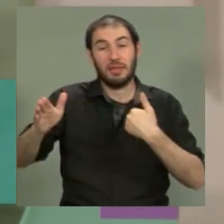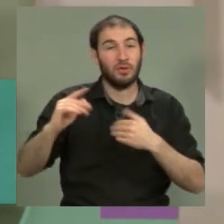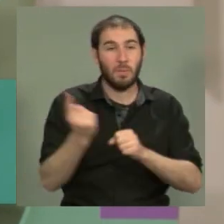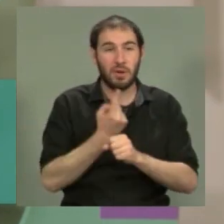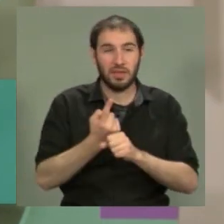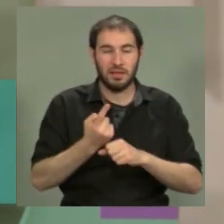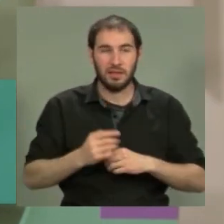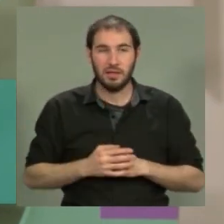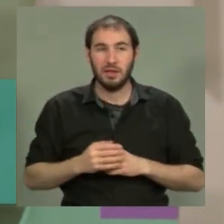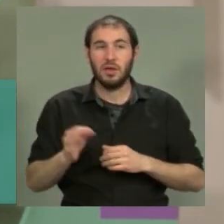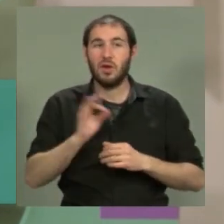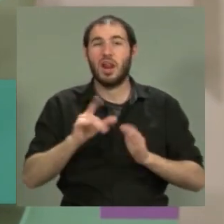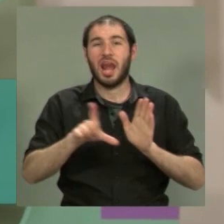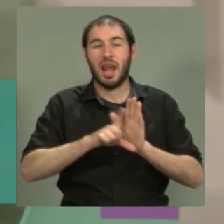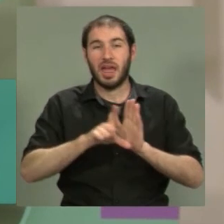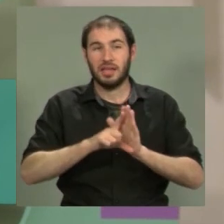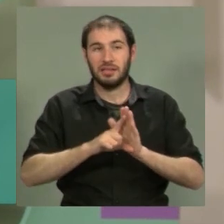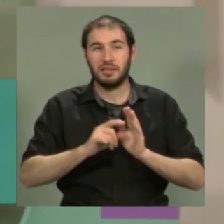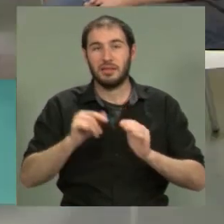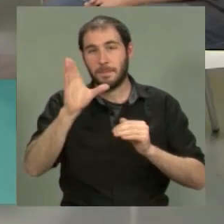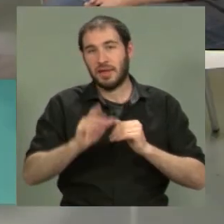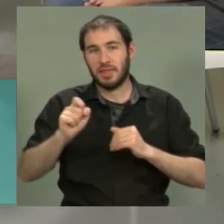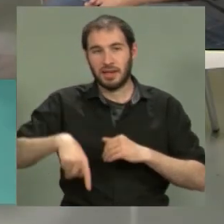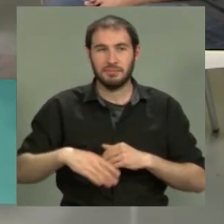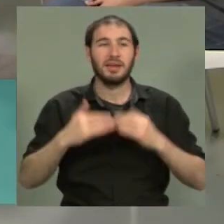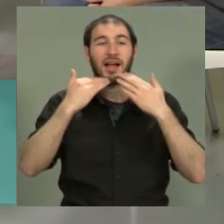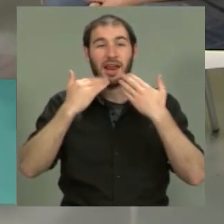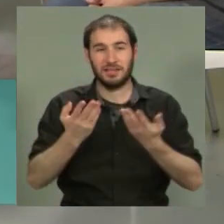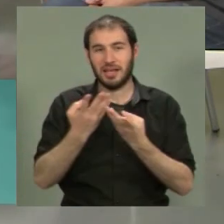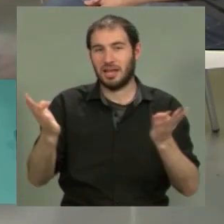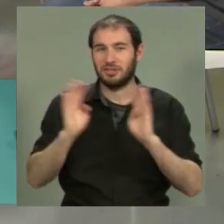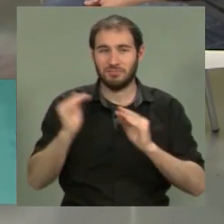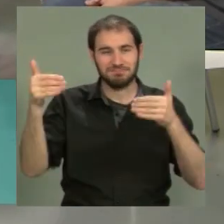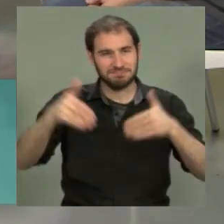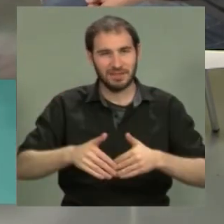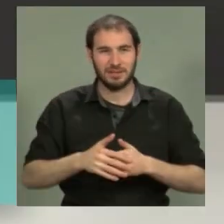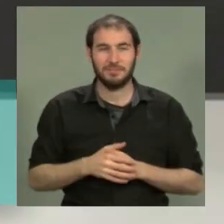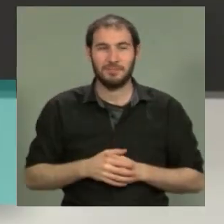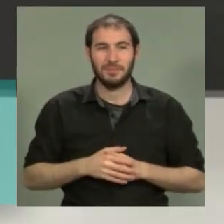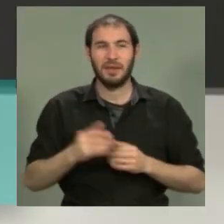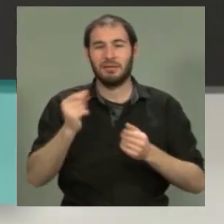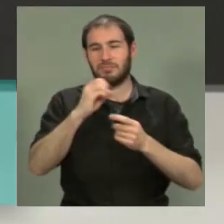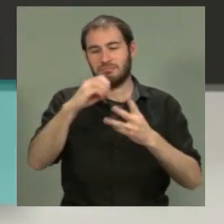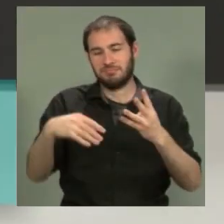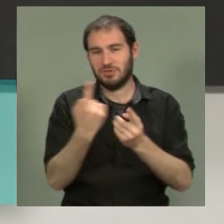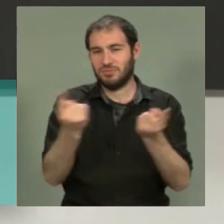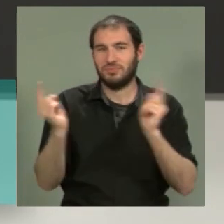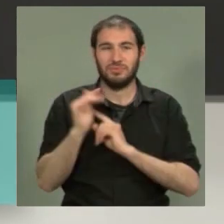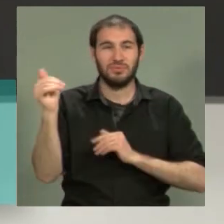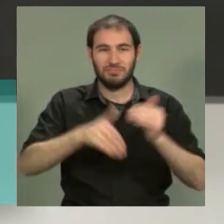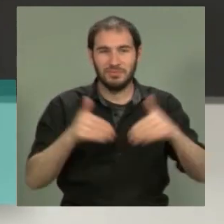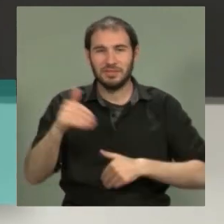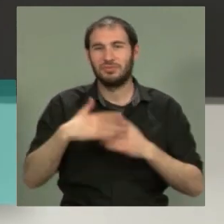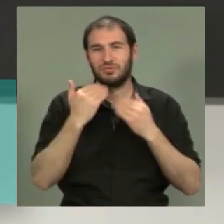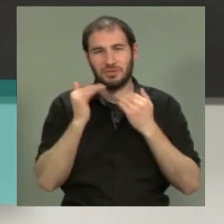nuestra nación, ni de las leyes tampoco del país. Muchísimas gracias a todos por haber venido, Javier, Viviana, Facundo, Franco,